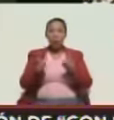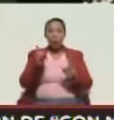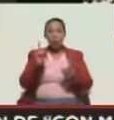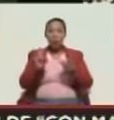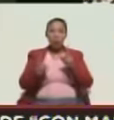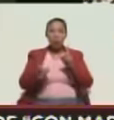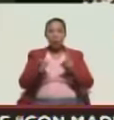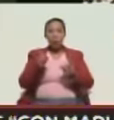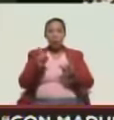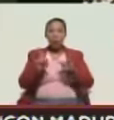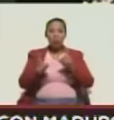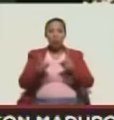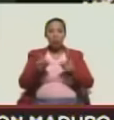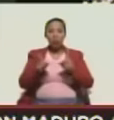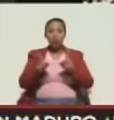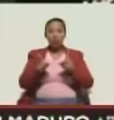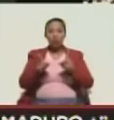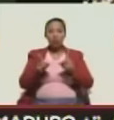ahí algunos